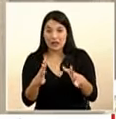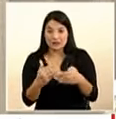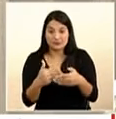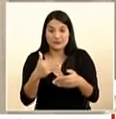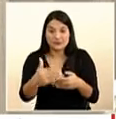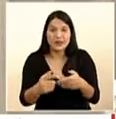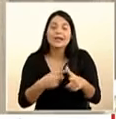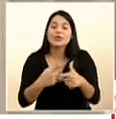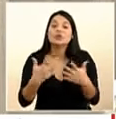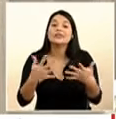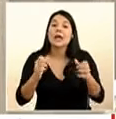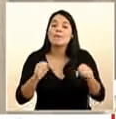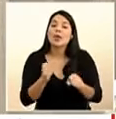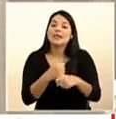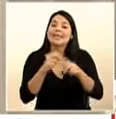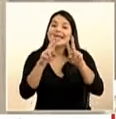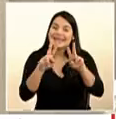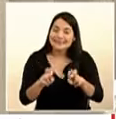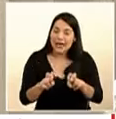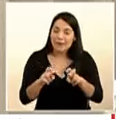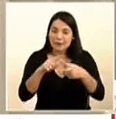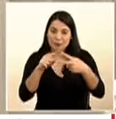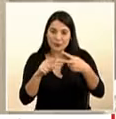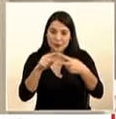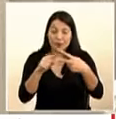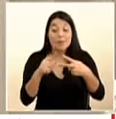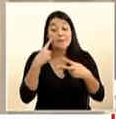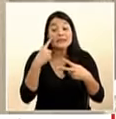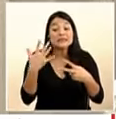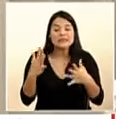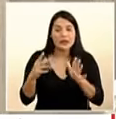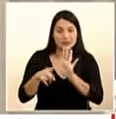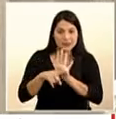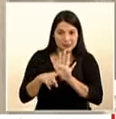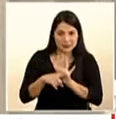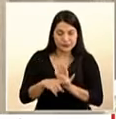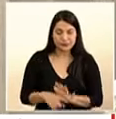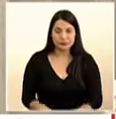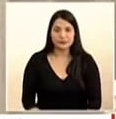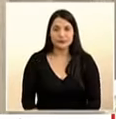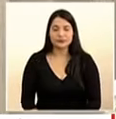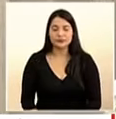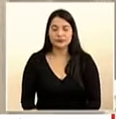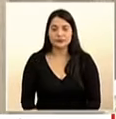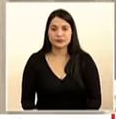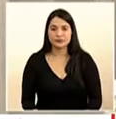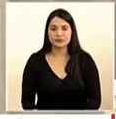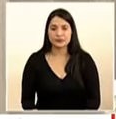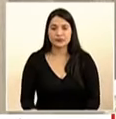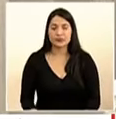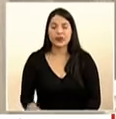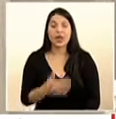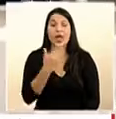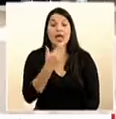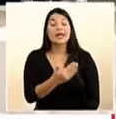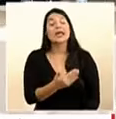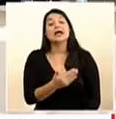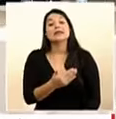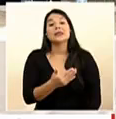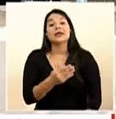lo que es el diagnóstico y la recuperación o el tiempo esperado de recuperación y los exámenes que se practican muchas gracias al